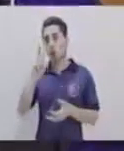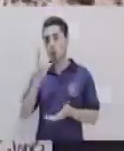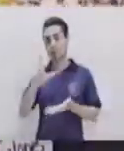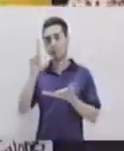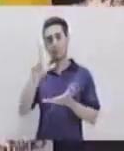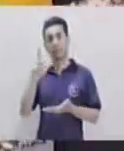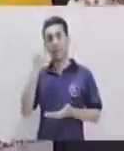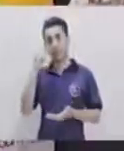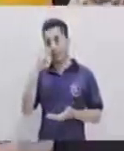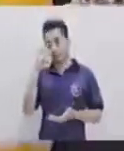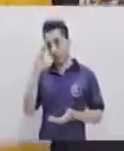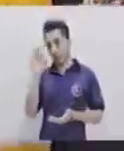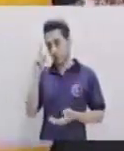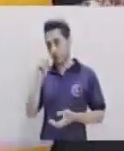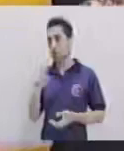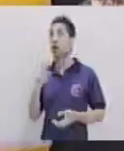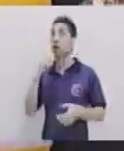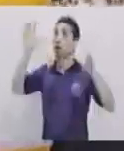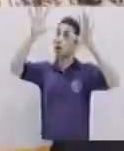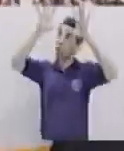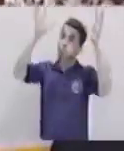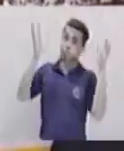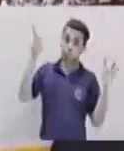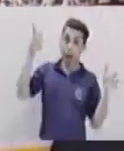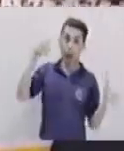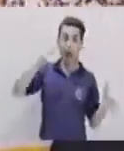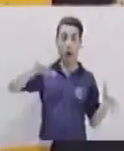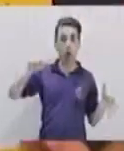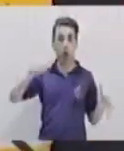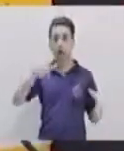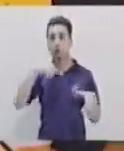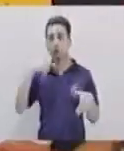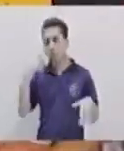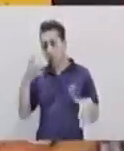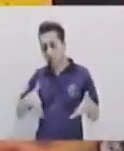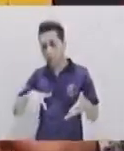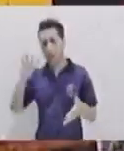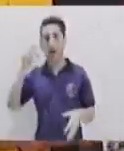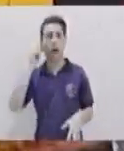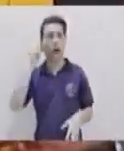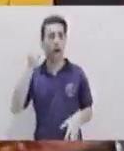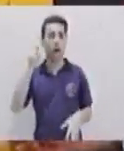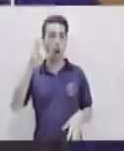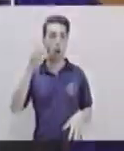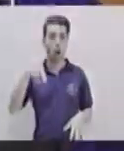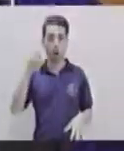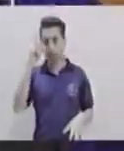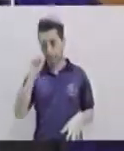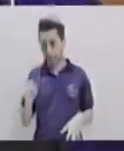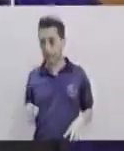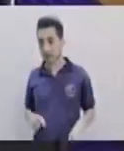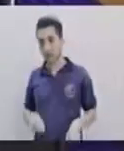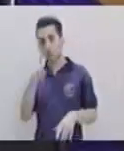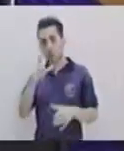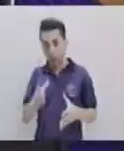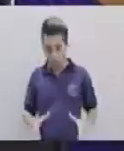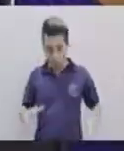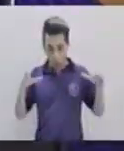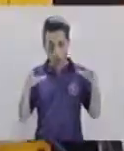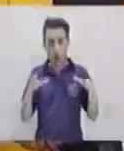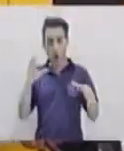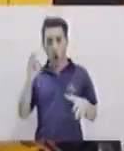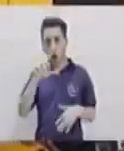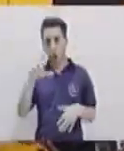1 o 2 litros. Un depósito de agua lo podríamos medir en galones. Una olla la podríamos medir